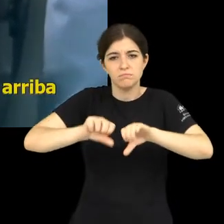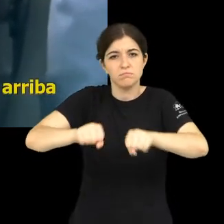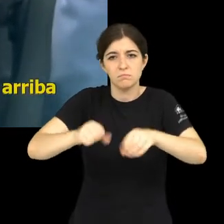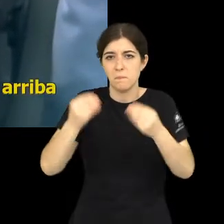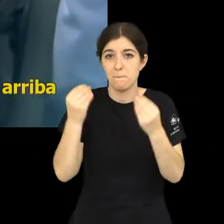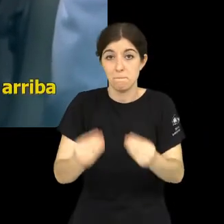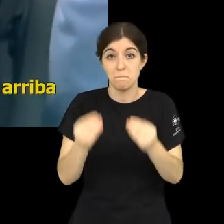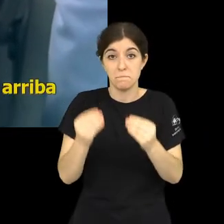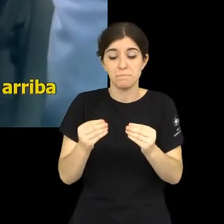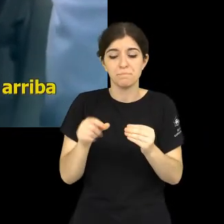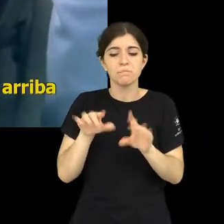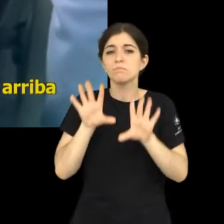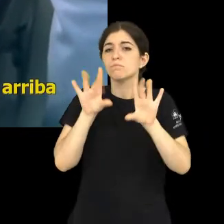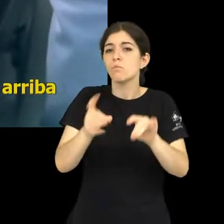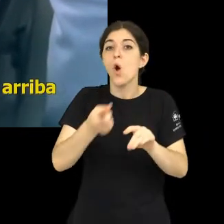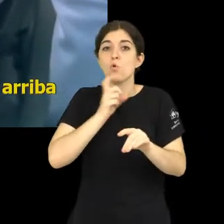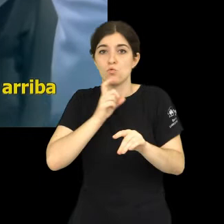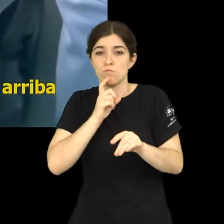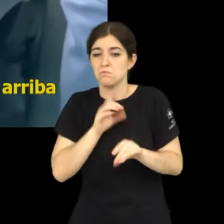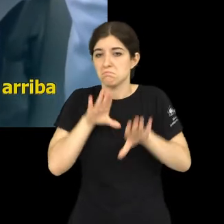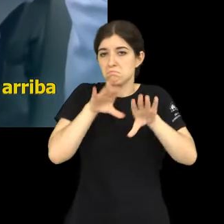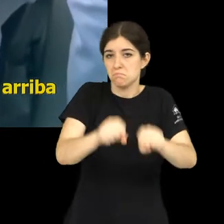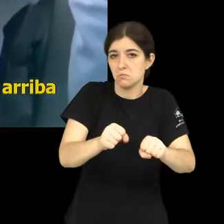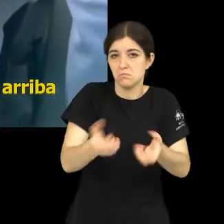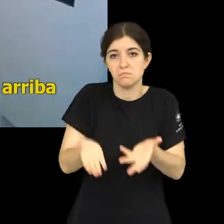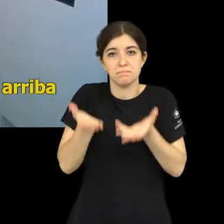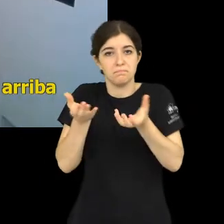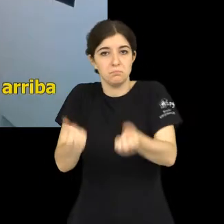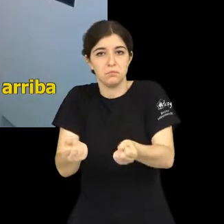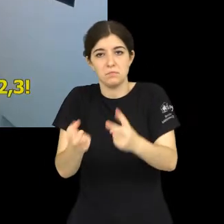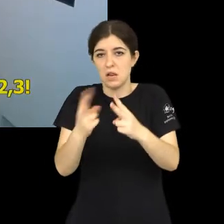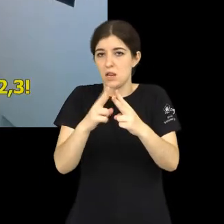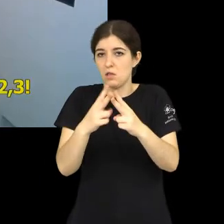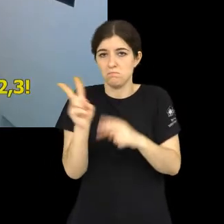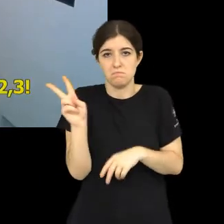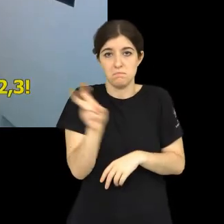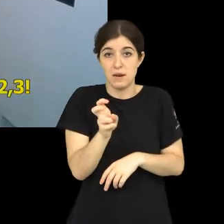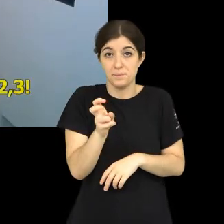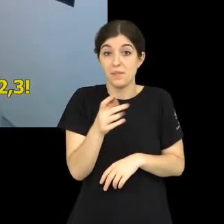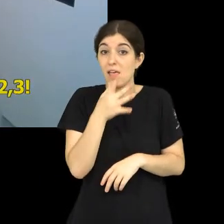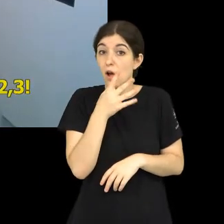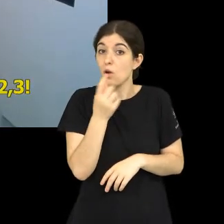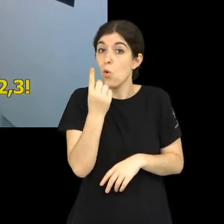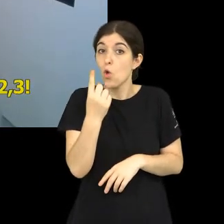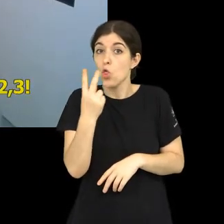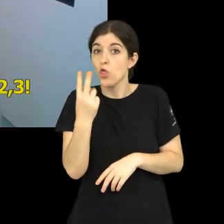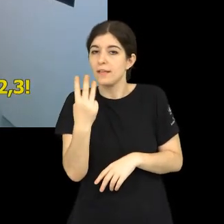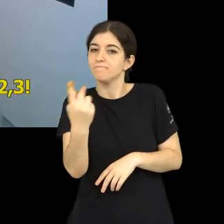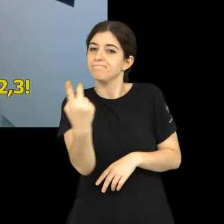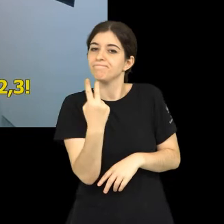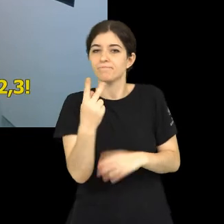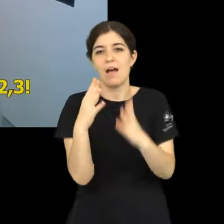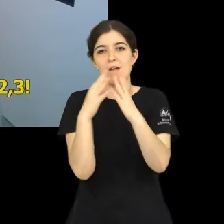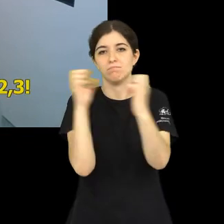Se puede agarrar fuertemente con las palmas hacia abajo o hacia arriba. Y a la de tres haremos un